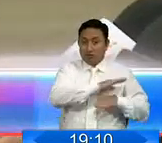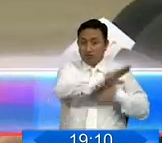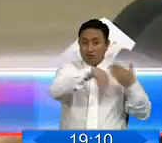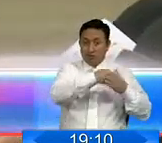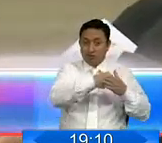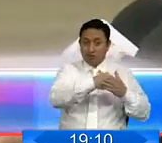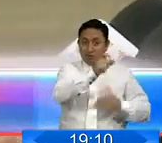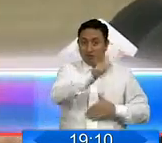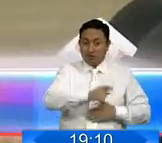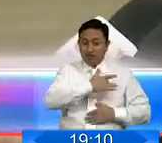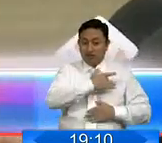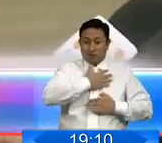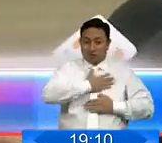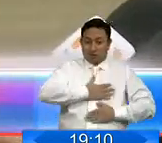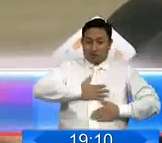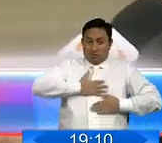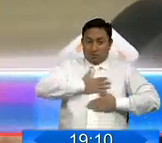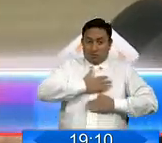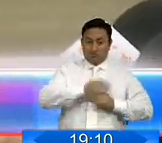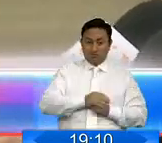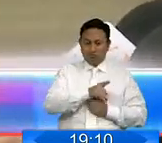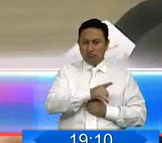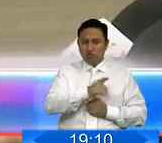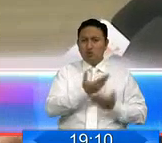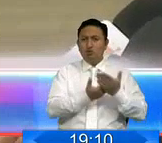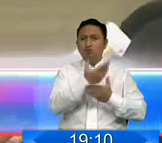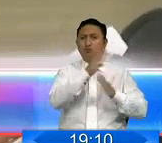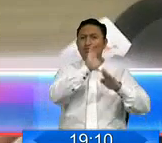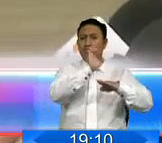para viabilizar un país mejor,